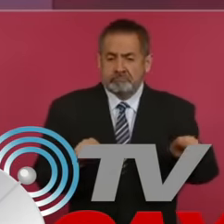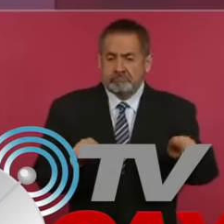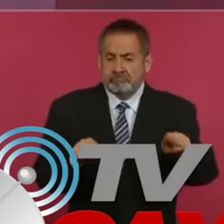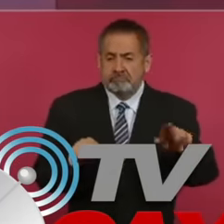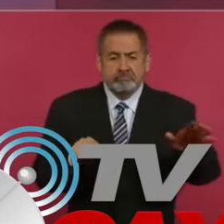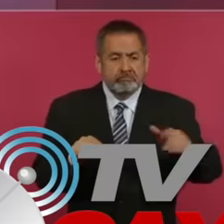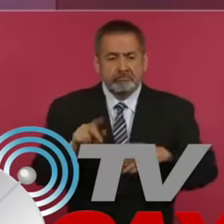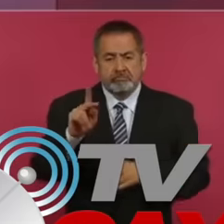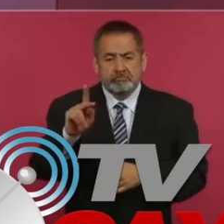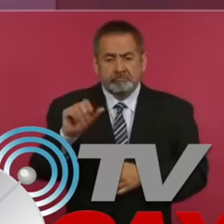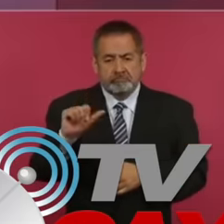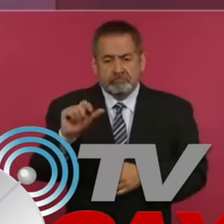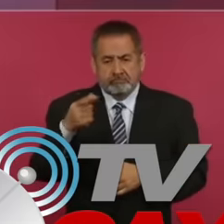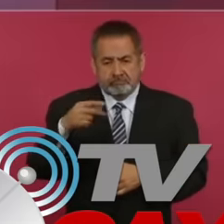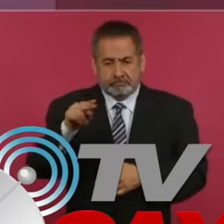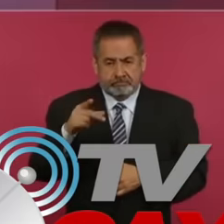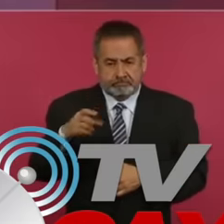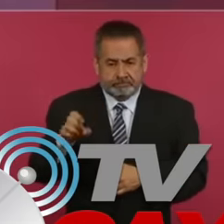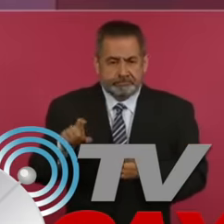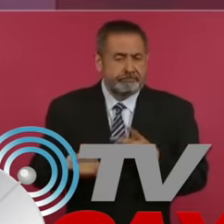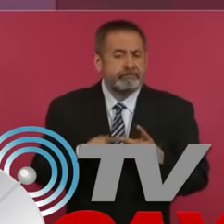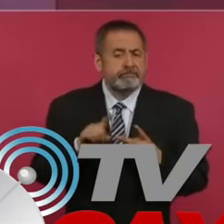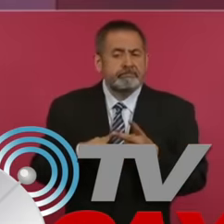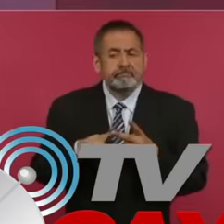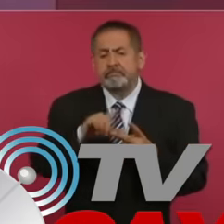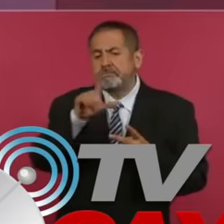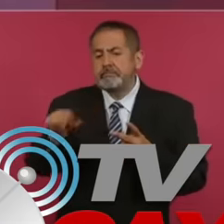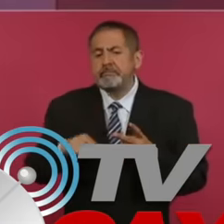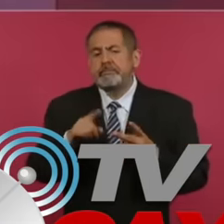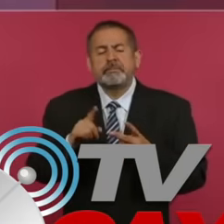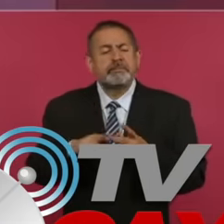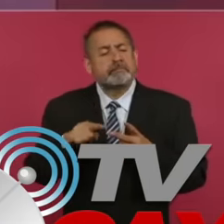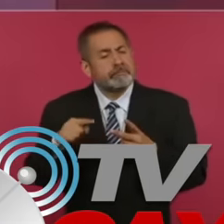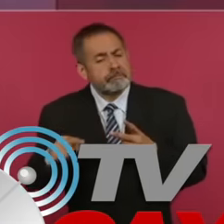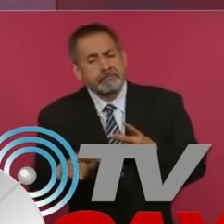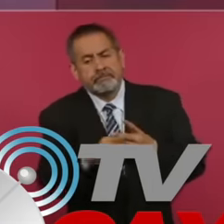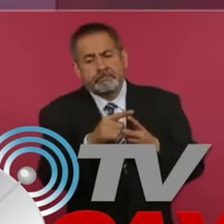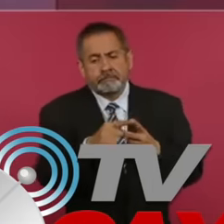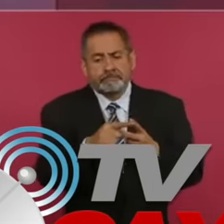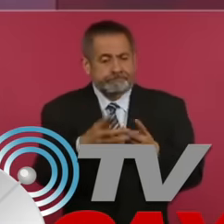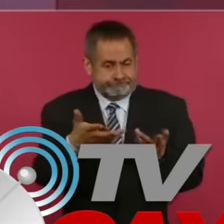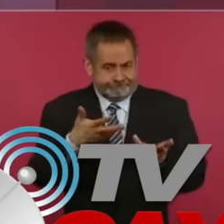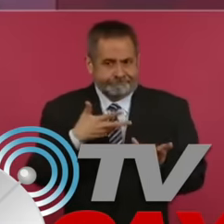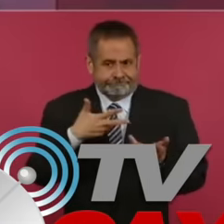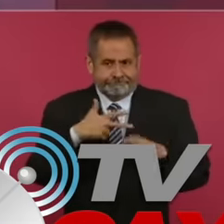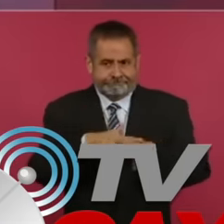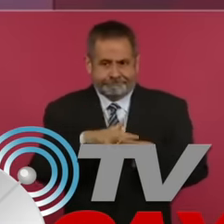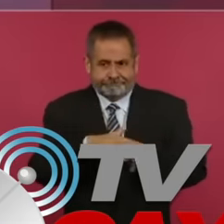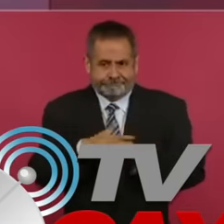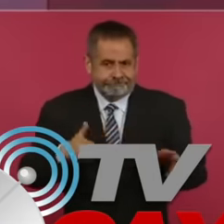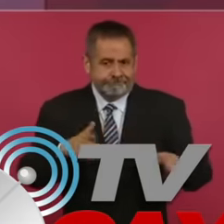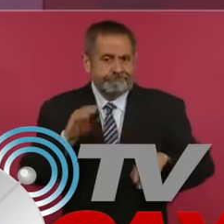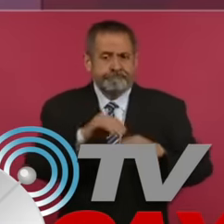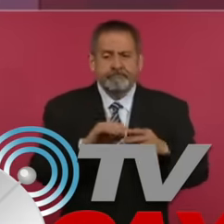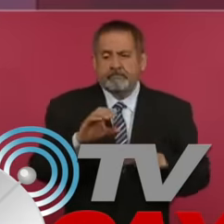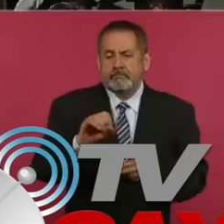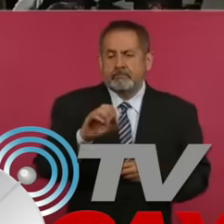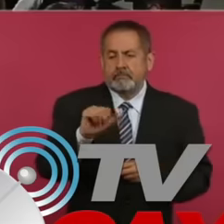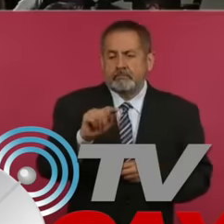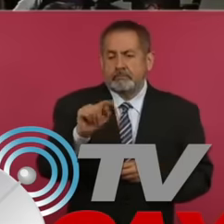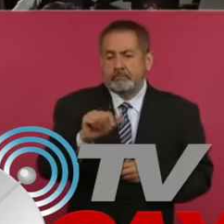a Palenque y luego de Palenque se va a poder llegar sin problema, porque ya se tiene la concesión, a